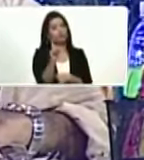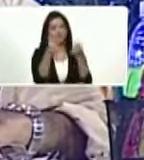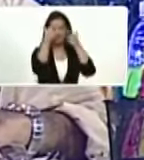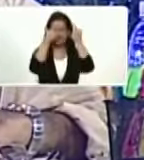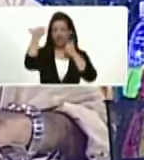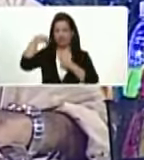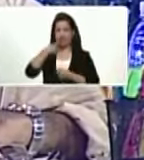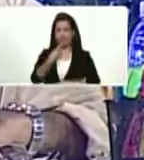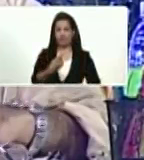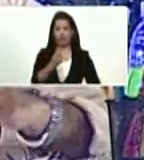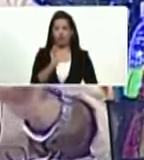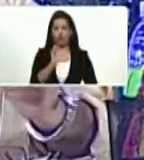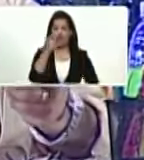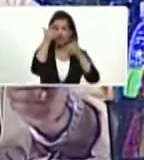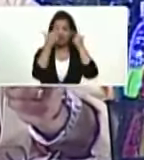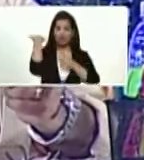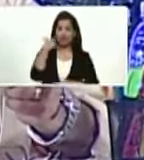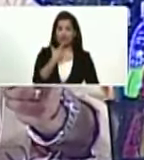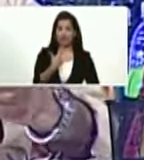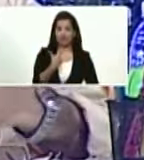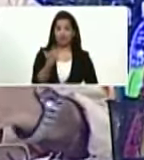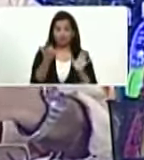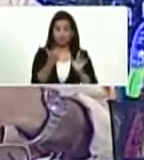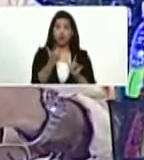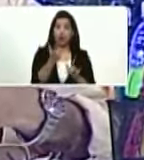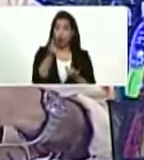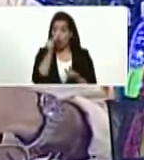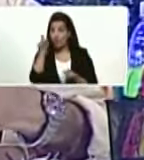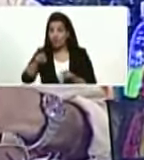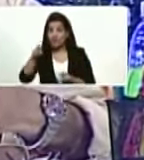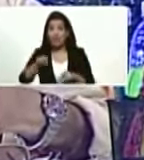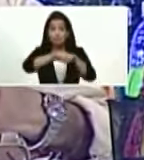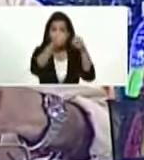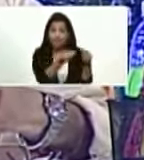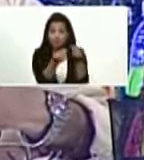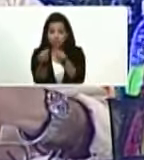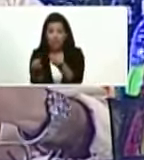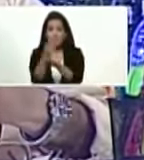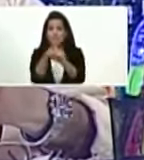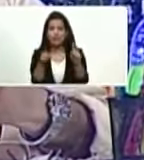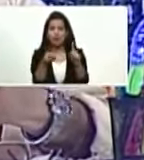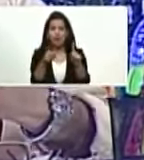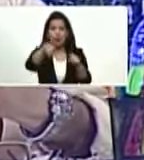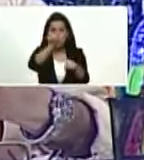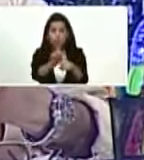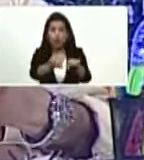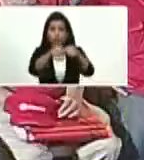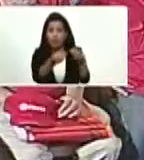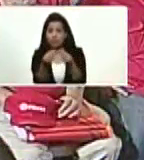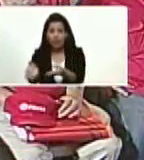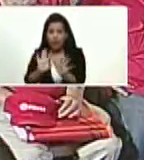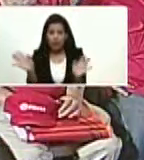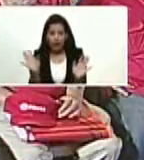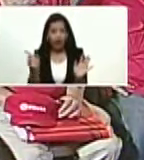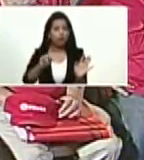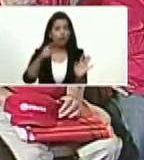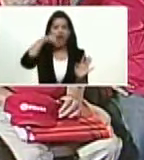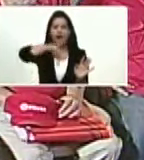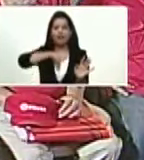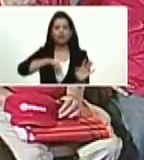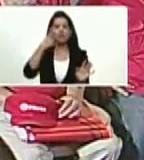cual reconoce que el hombre vive de pan, pero no solo de pan vive el hombre, vive del espíritu, del sueño, de